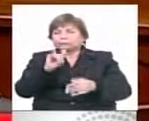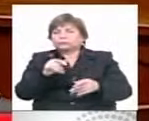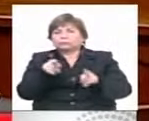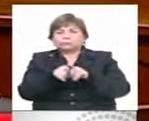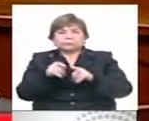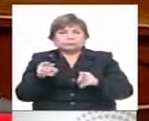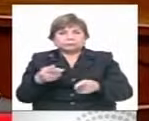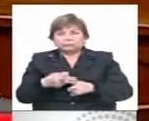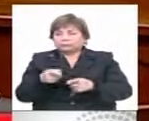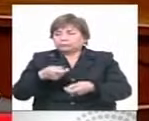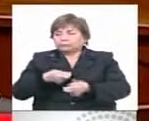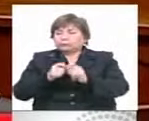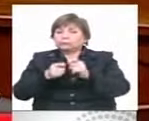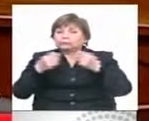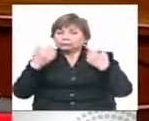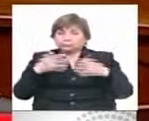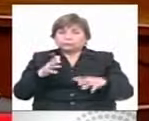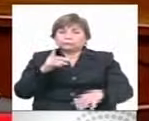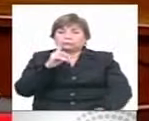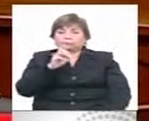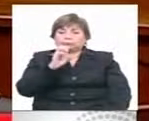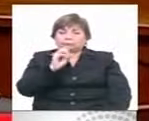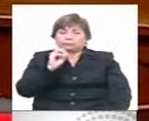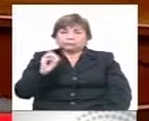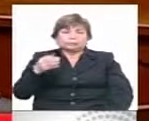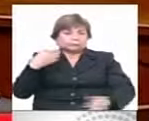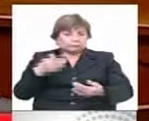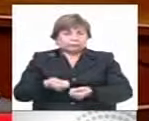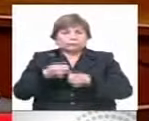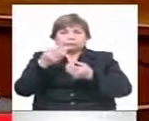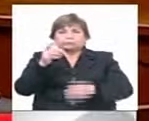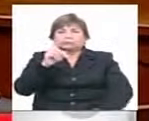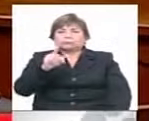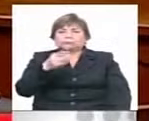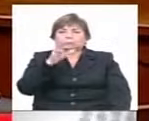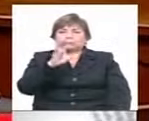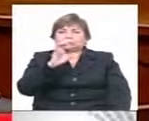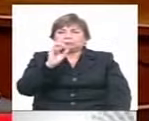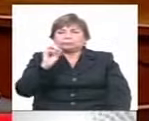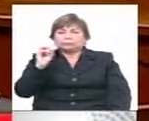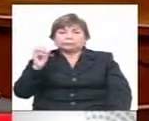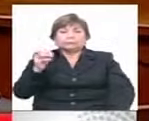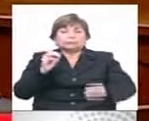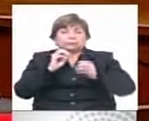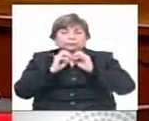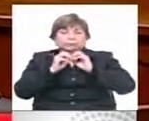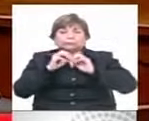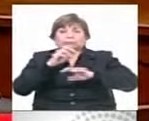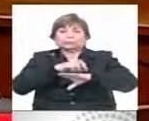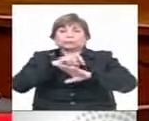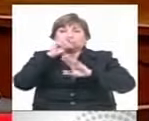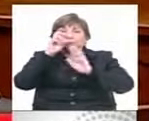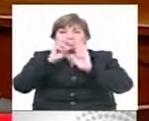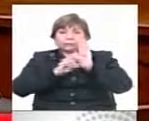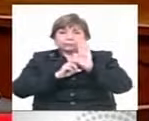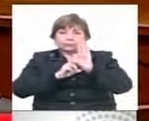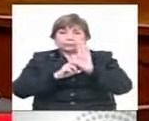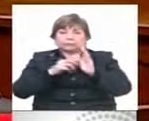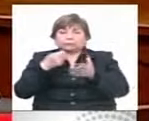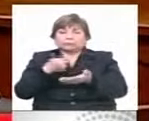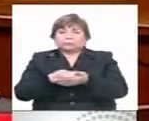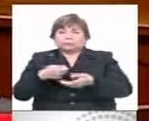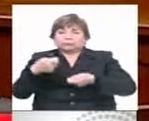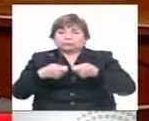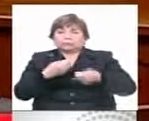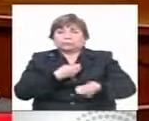días ya hemos transferido 1.500 millones de soles para la ejecución de proyectos de inversión pública